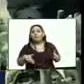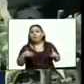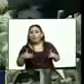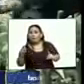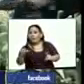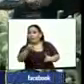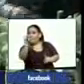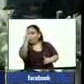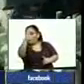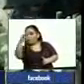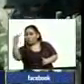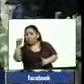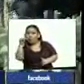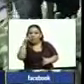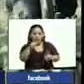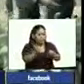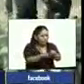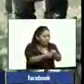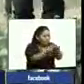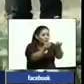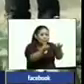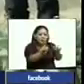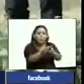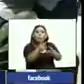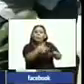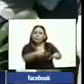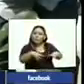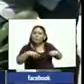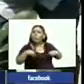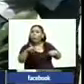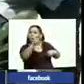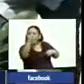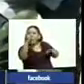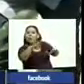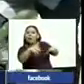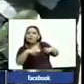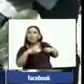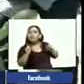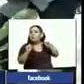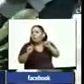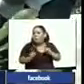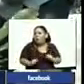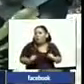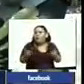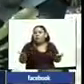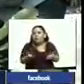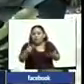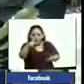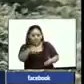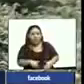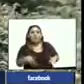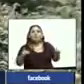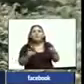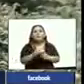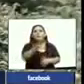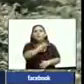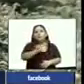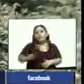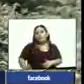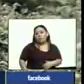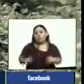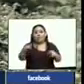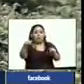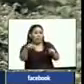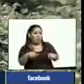internacional esta planta tiene gran aceptación y podría llevar ese camino en el salvador por el momento